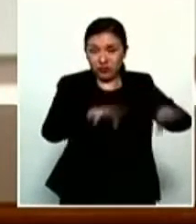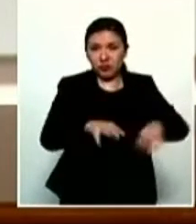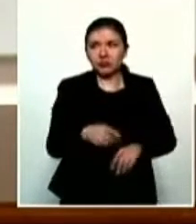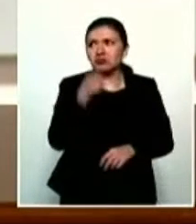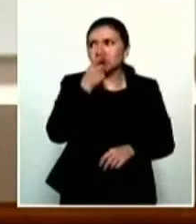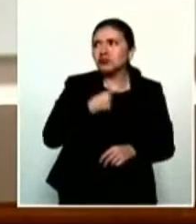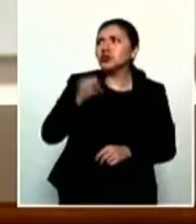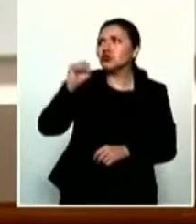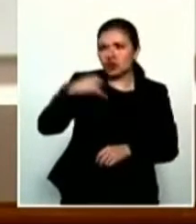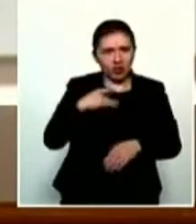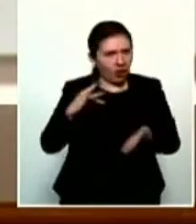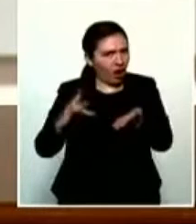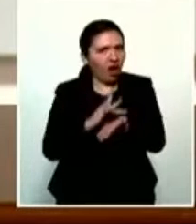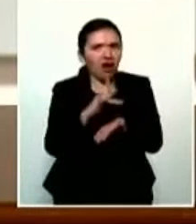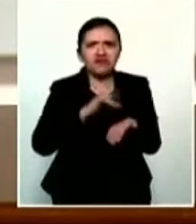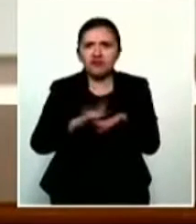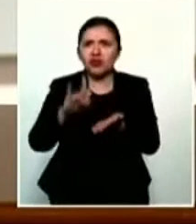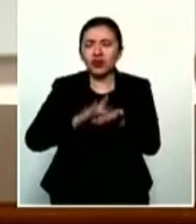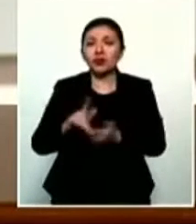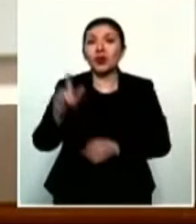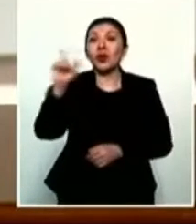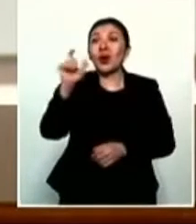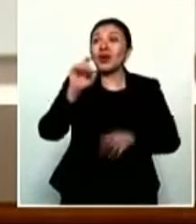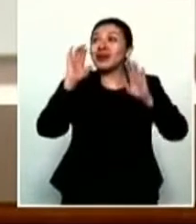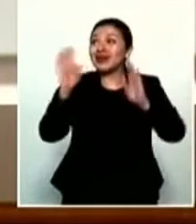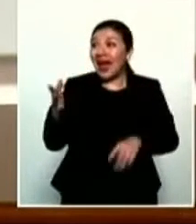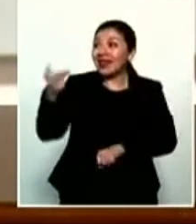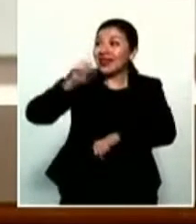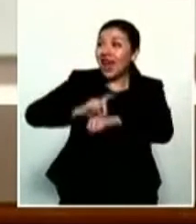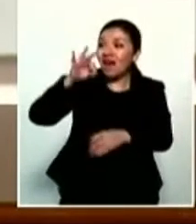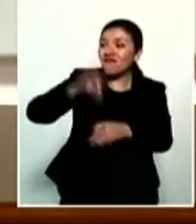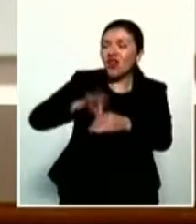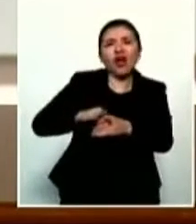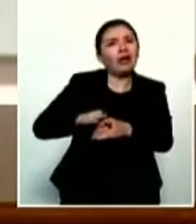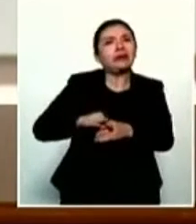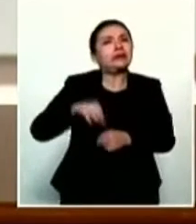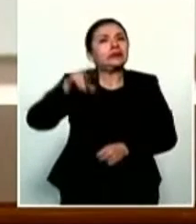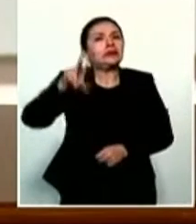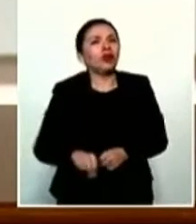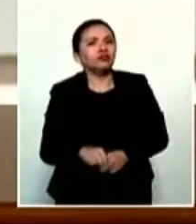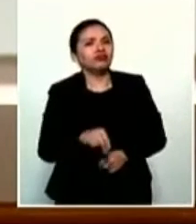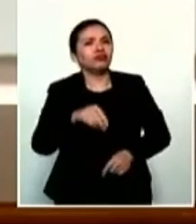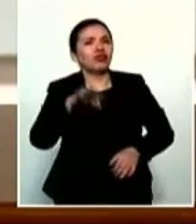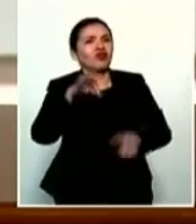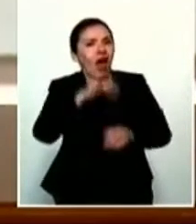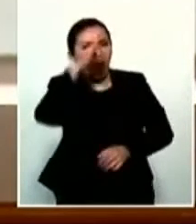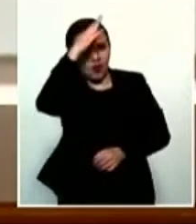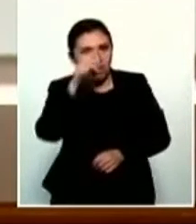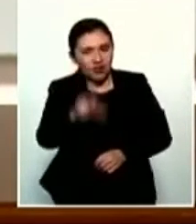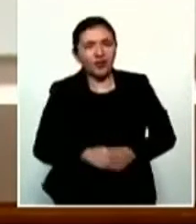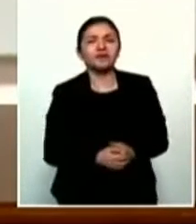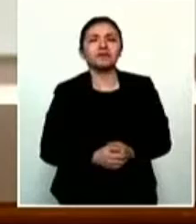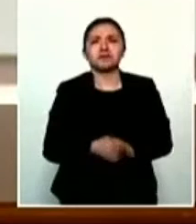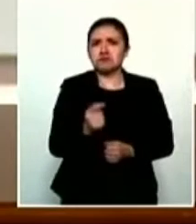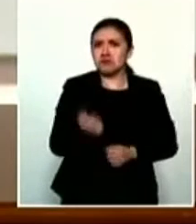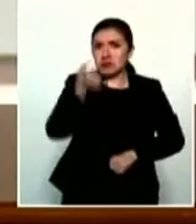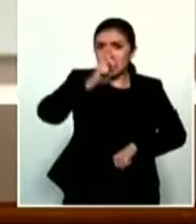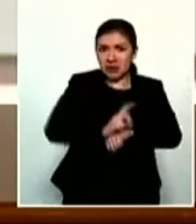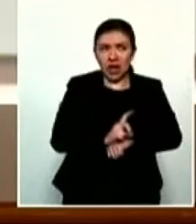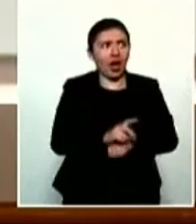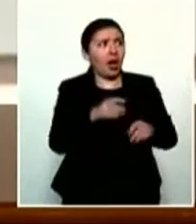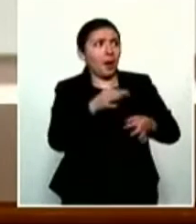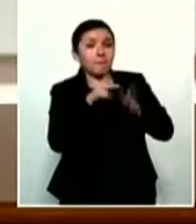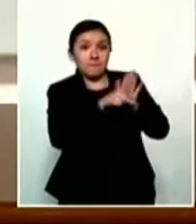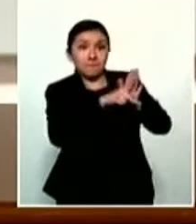me apoyaban, a la mera hora votaron en contra. El primer día el proyecto se recibió muy bien con la